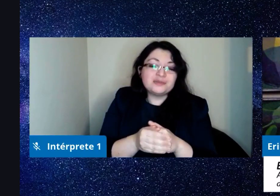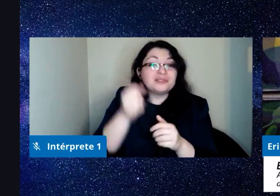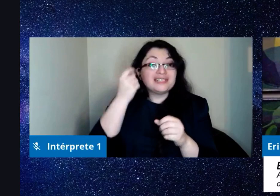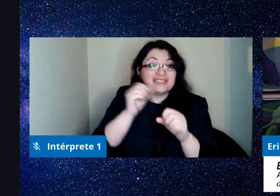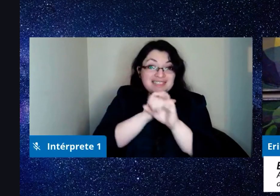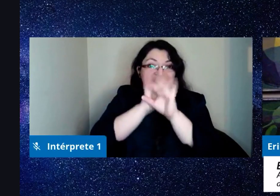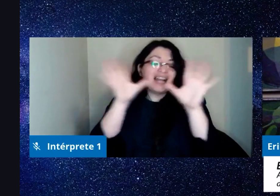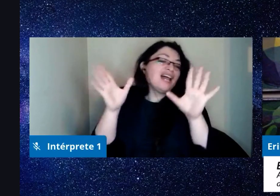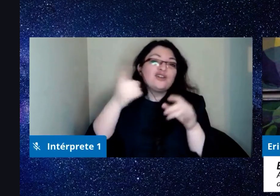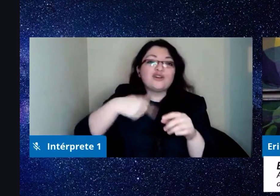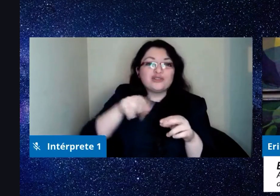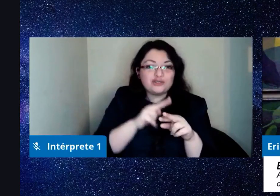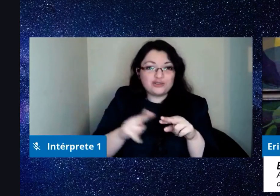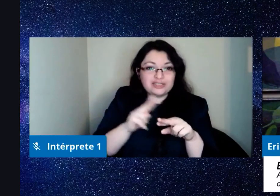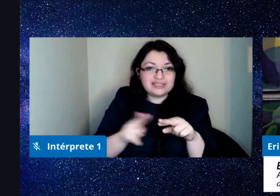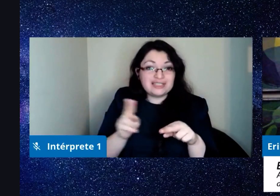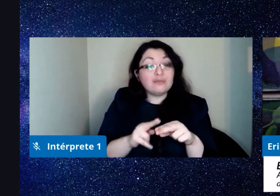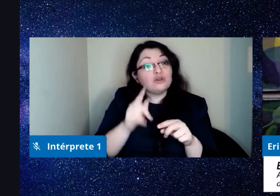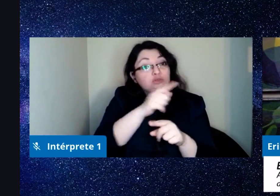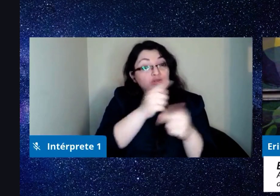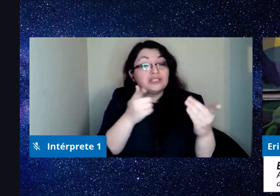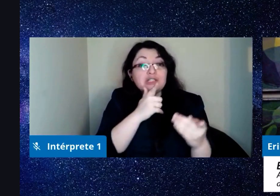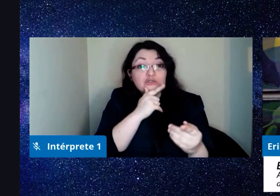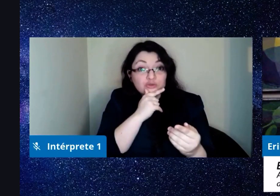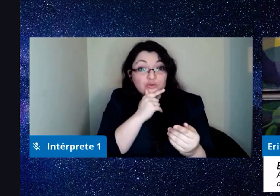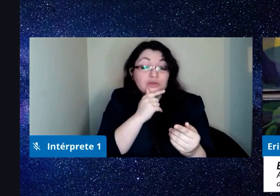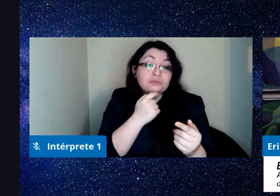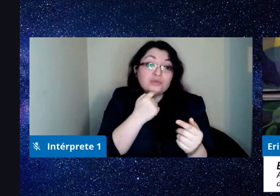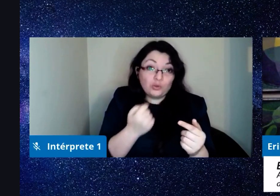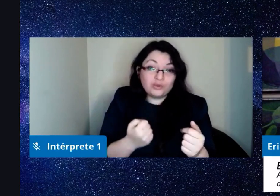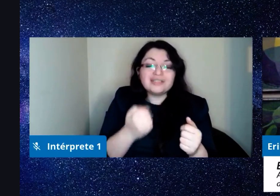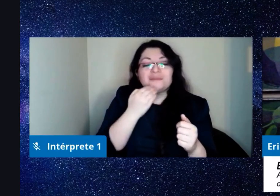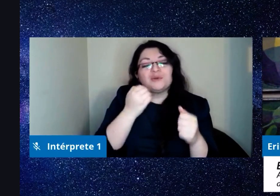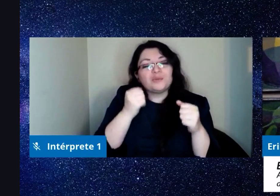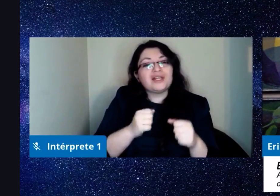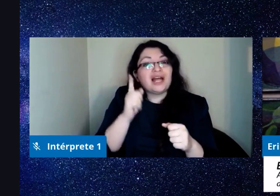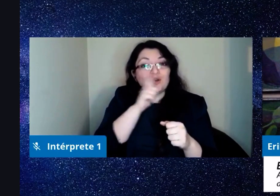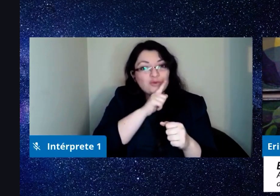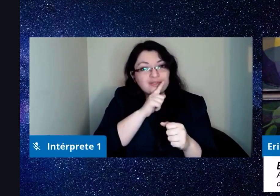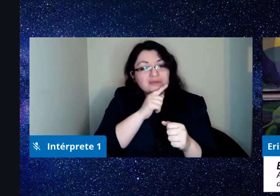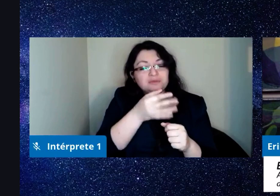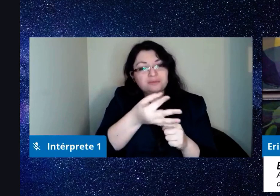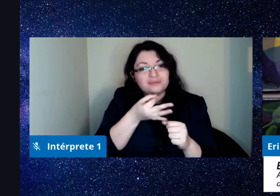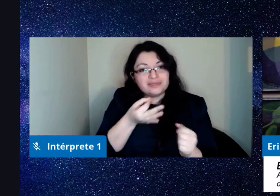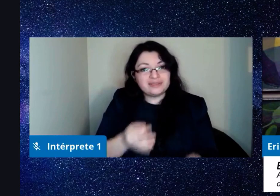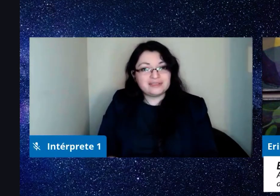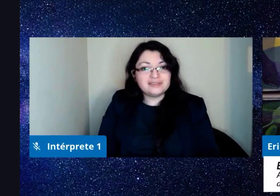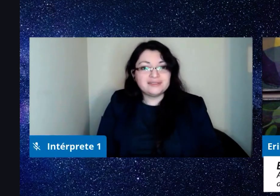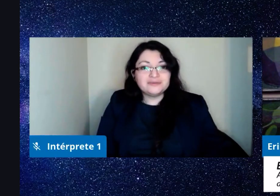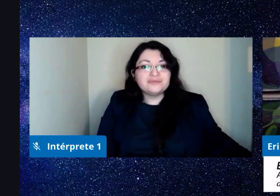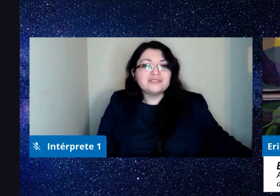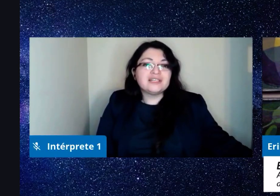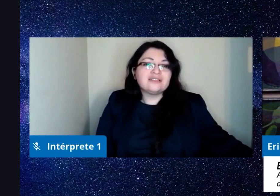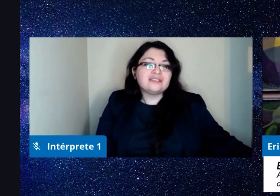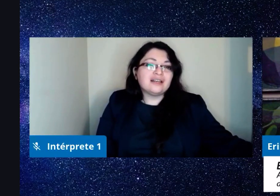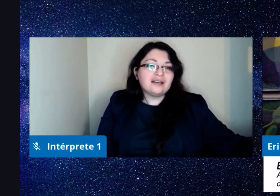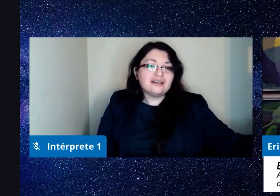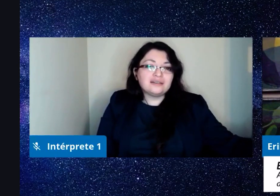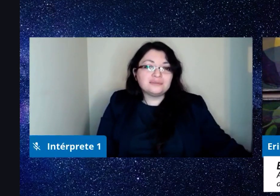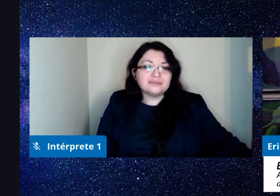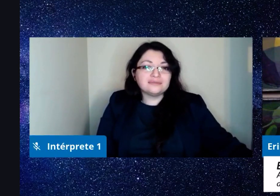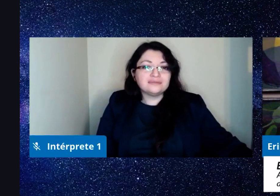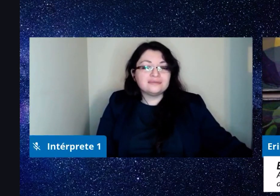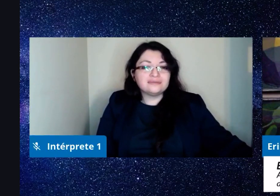estamos haciendo, y si tienen preguntas, por supuesto, me las pueden hacer al final, ¿sí? Así que, Daniel, si puedes poner